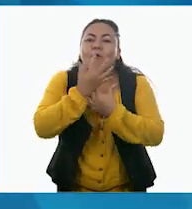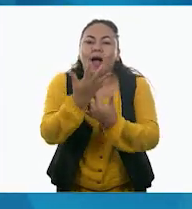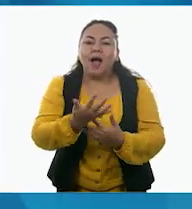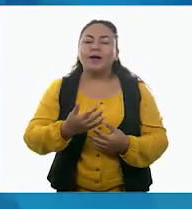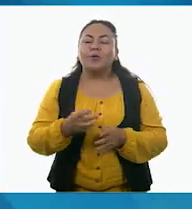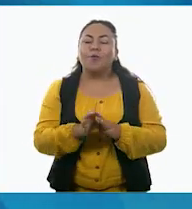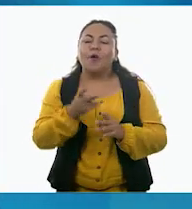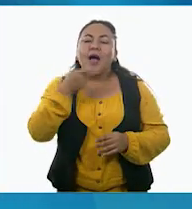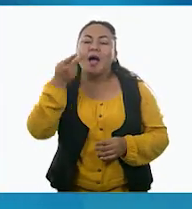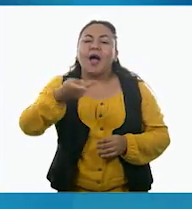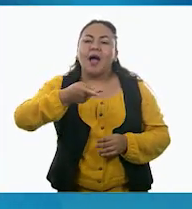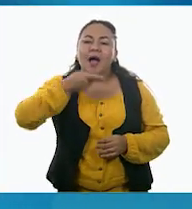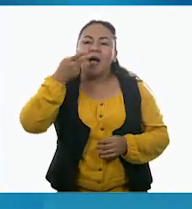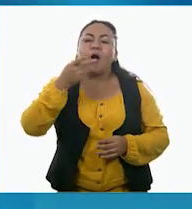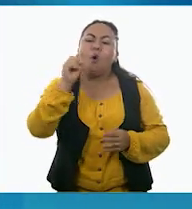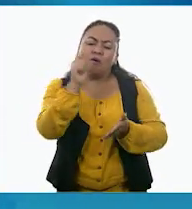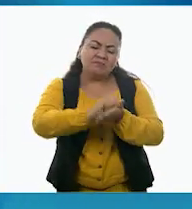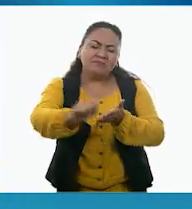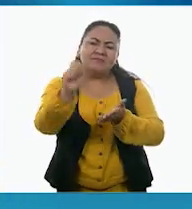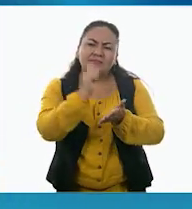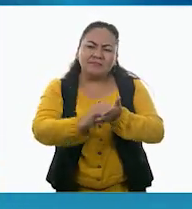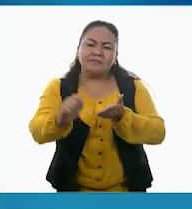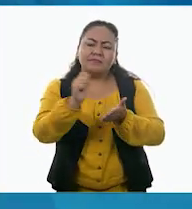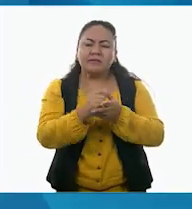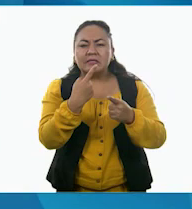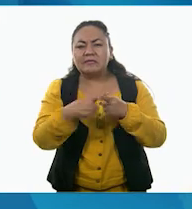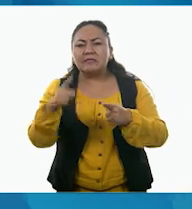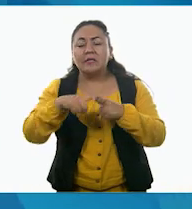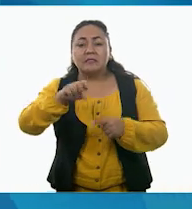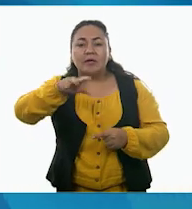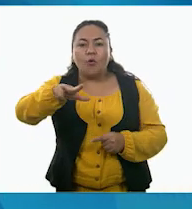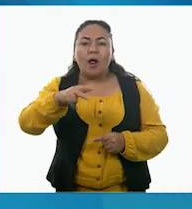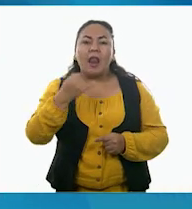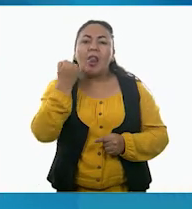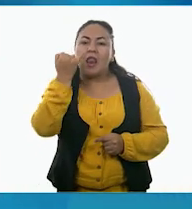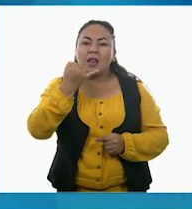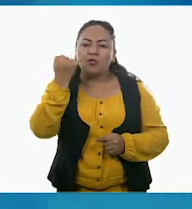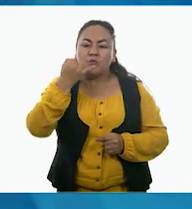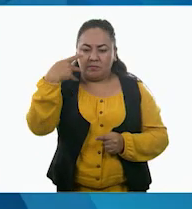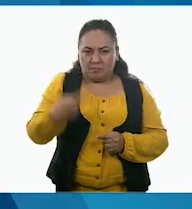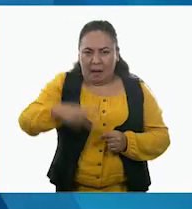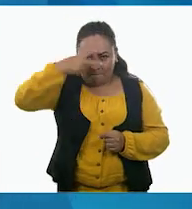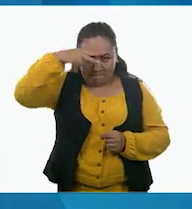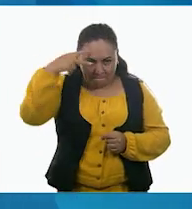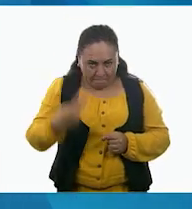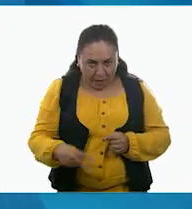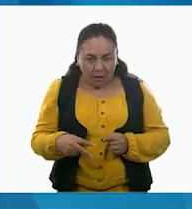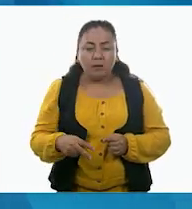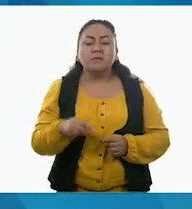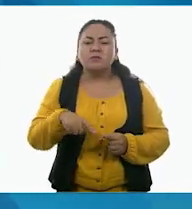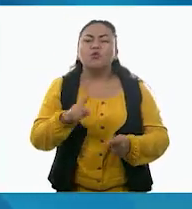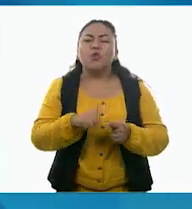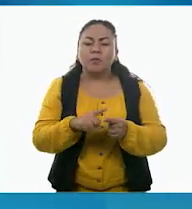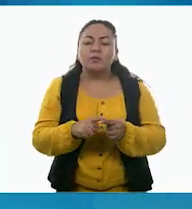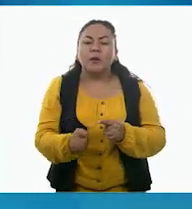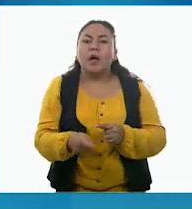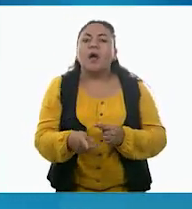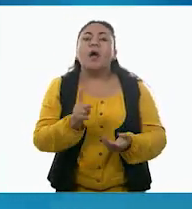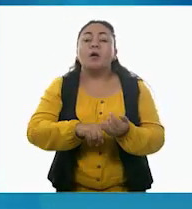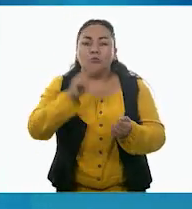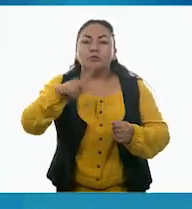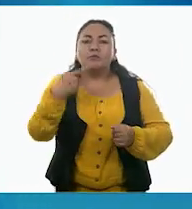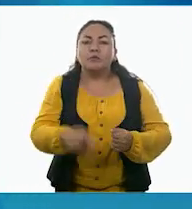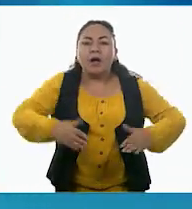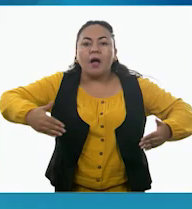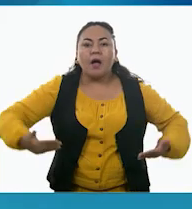narradores, de ensayistas que escriben en alguna de las 68 lenguas que hablamos en México vienen de esa lengua como lengua materna,